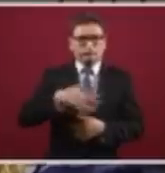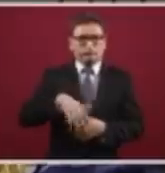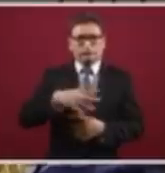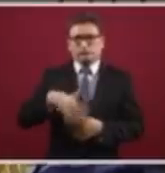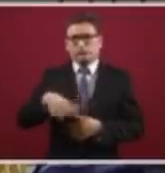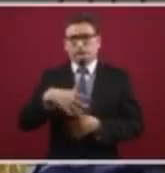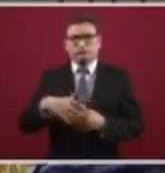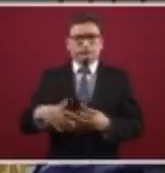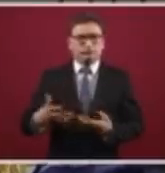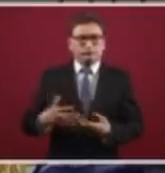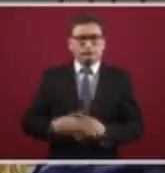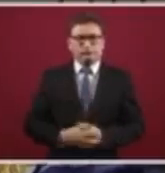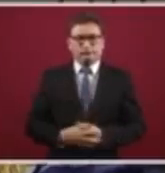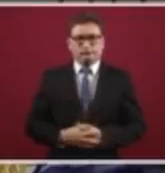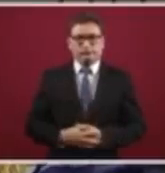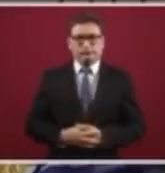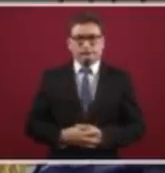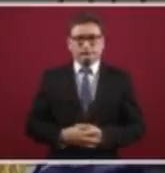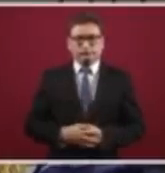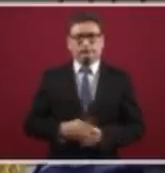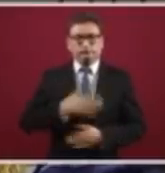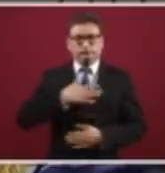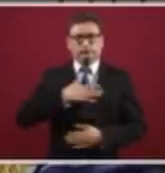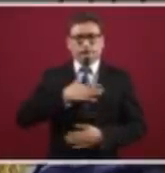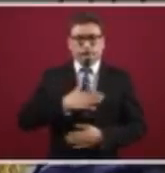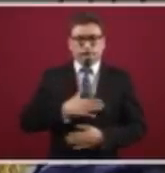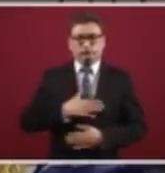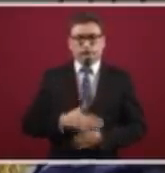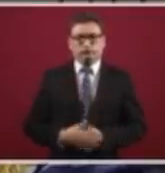y hacer justicia